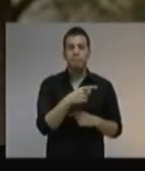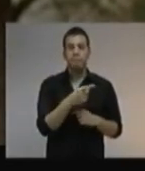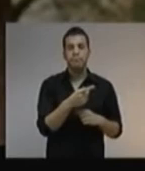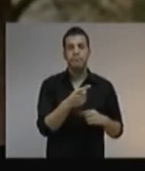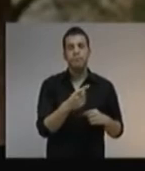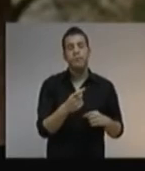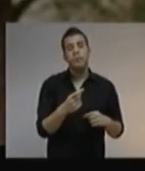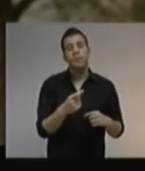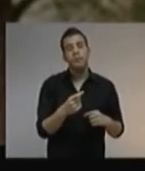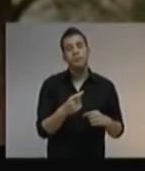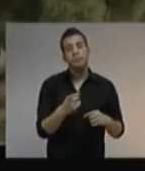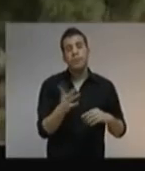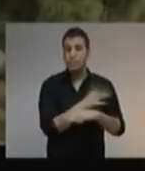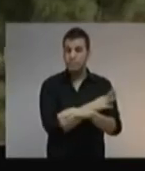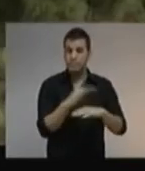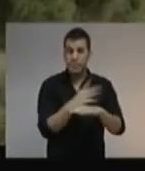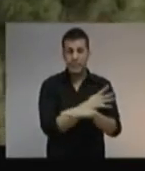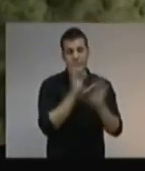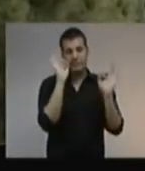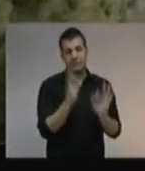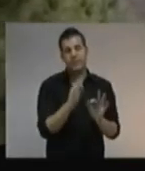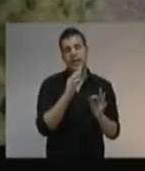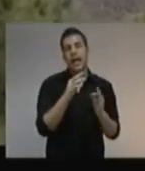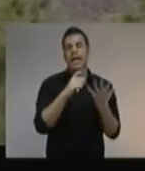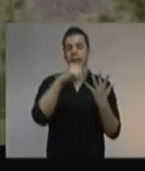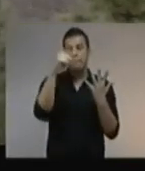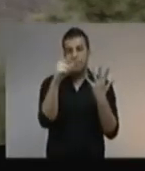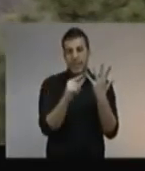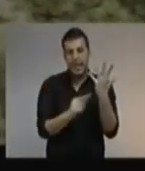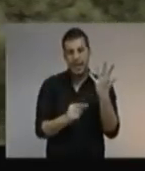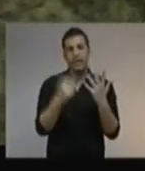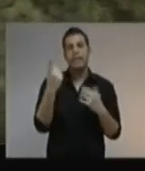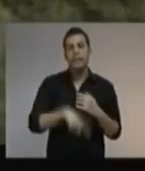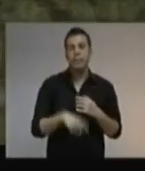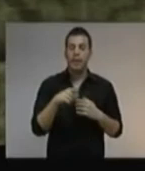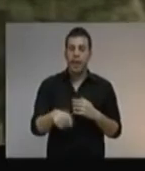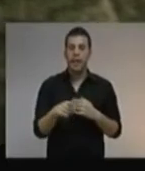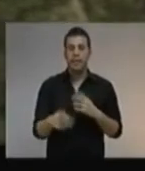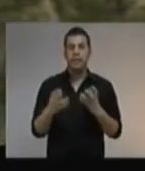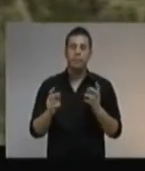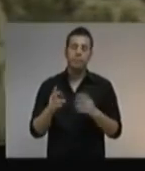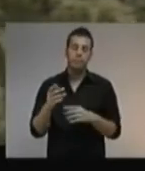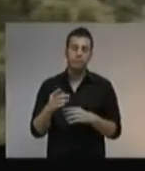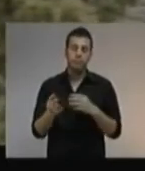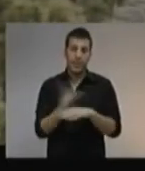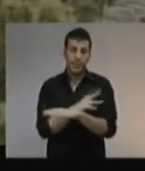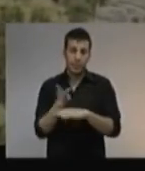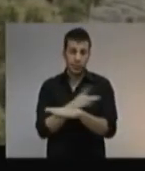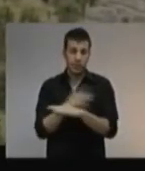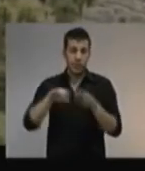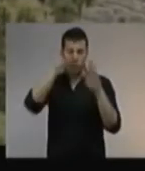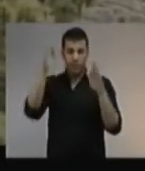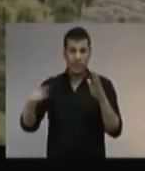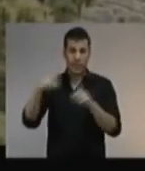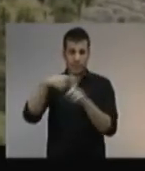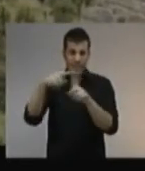vegetación, destaca la vegetación es el pinar y la vegetación de media y alta montaña canaria. Sobre todo